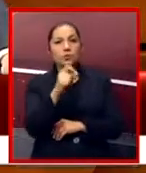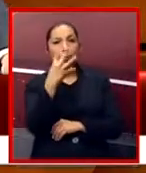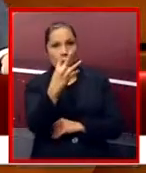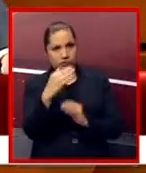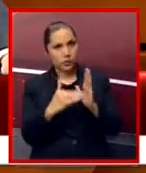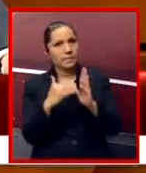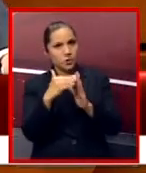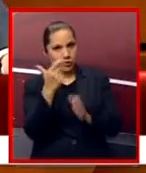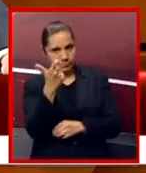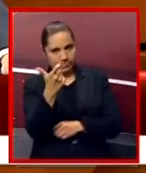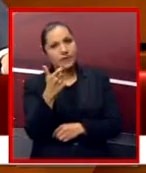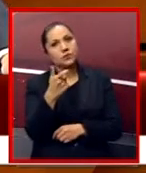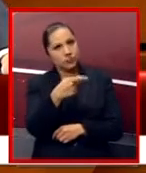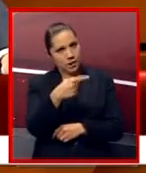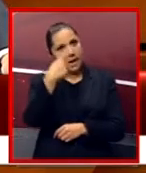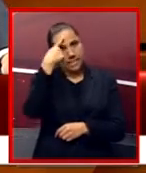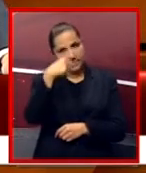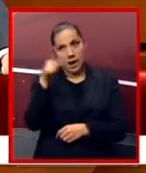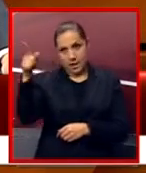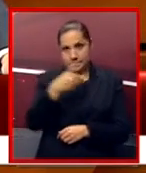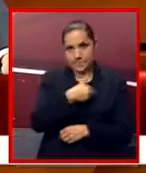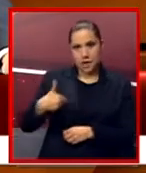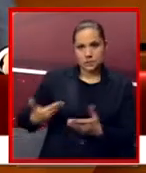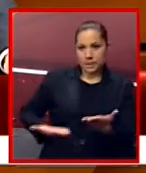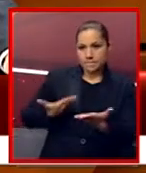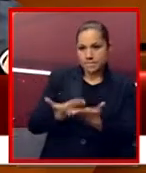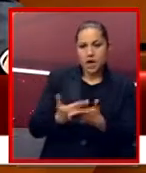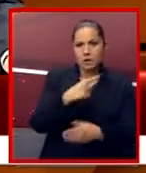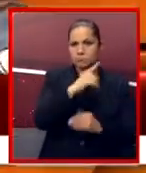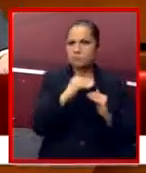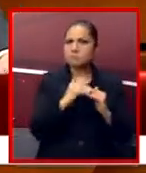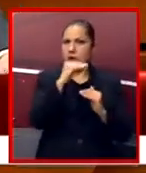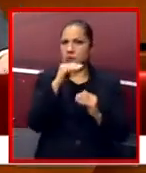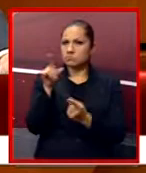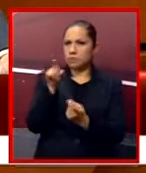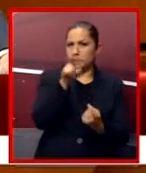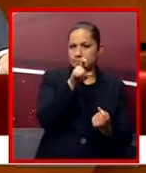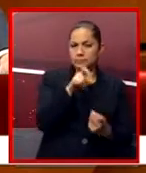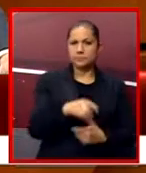43.291.4 millones de pesos a la propuesta del Ejecutivo Federal.